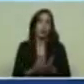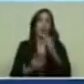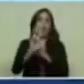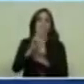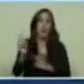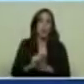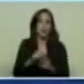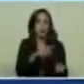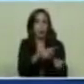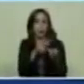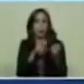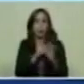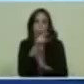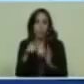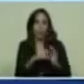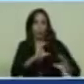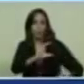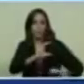3 meses,